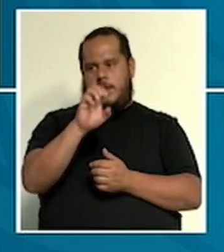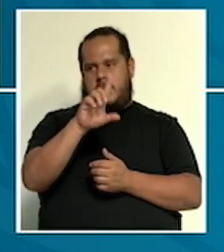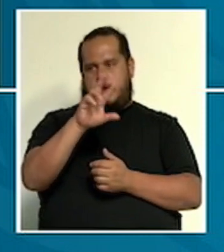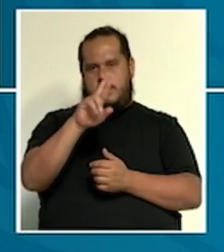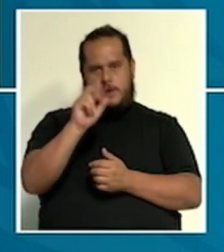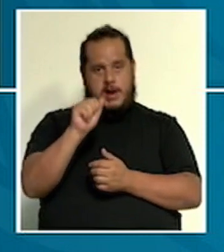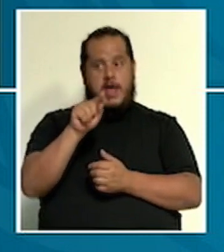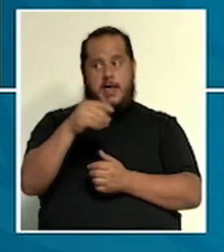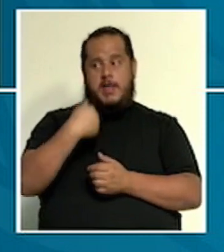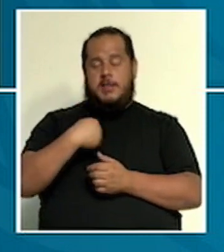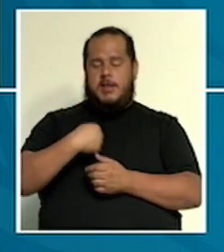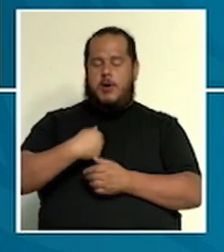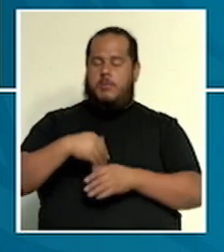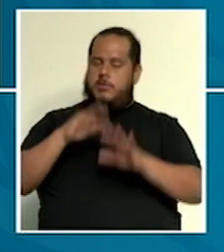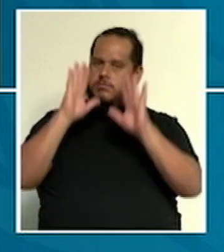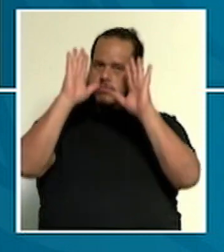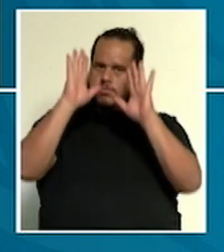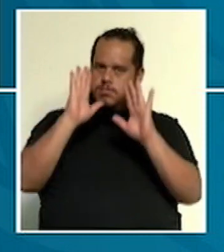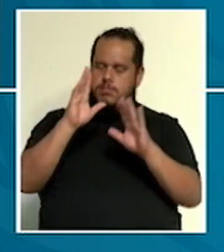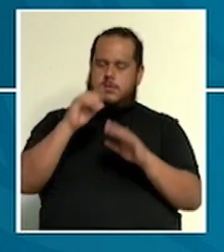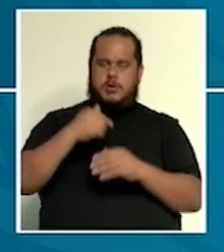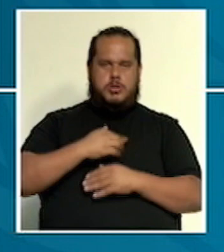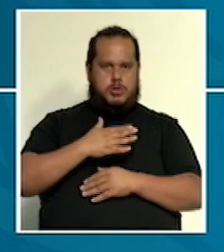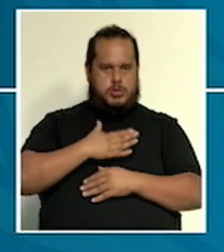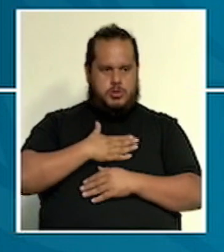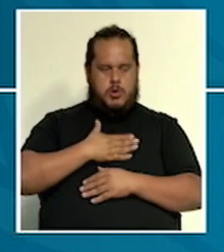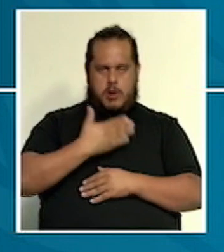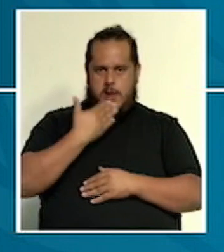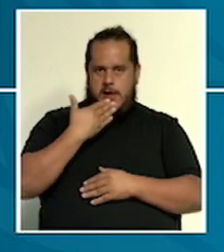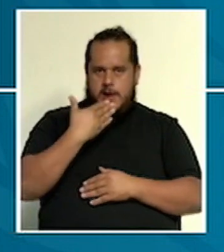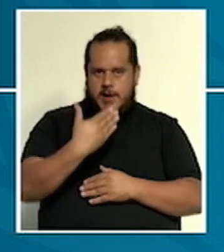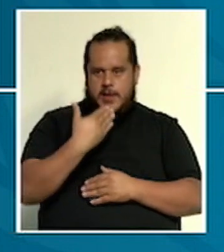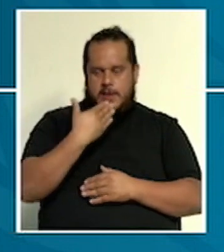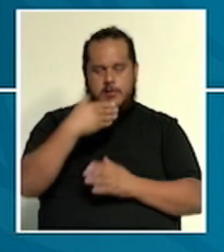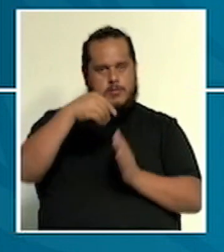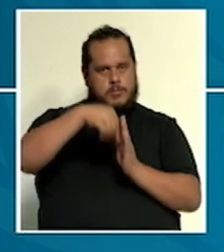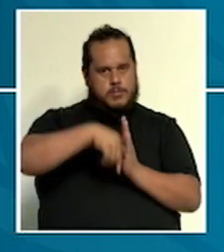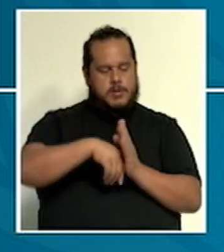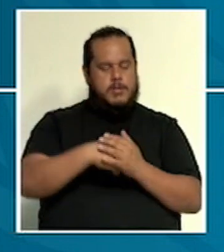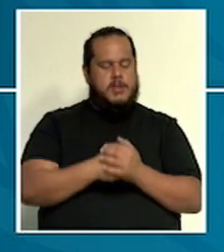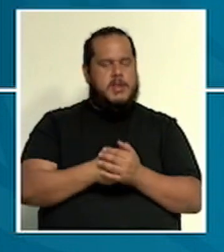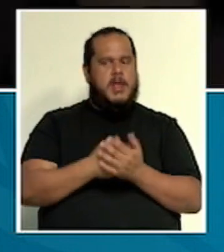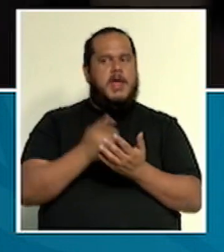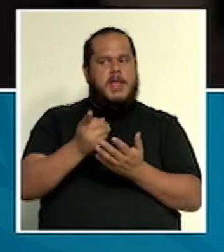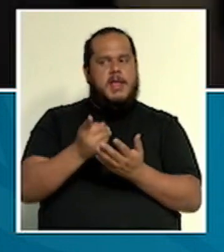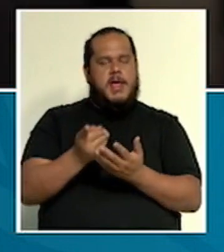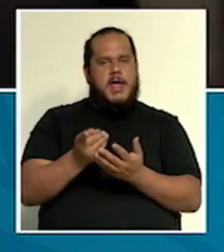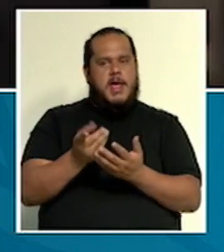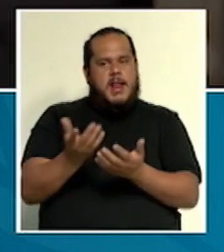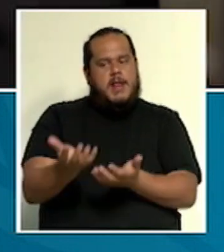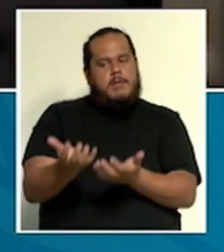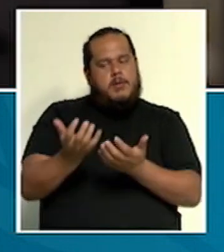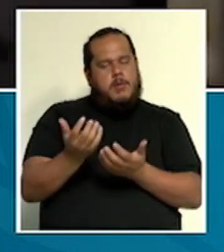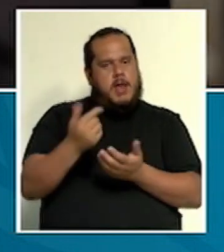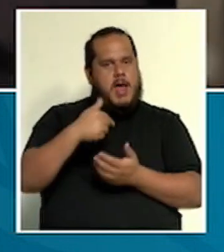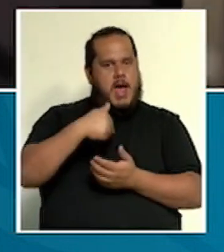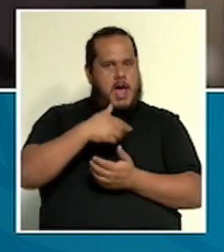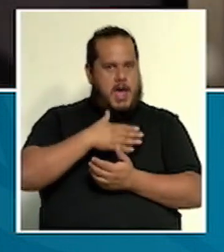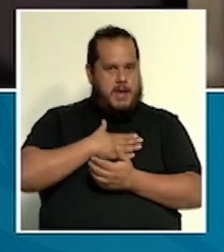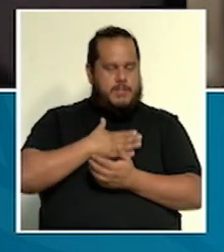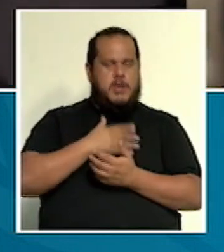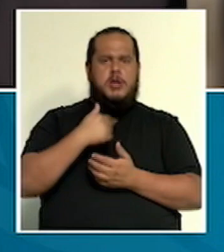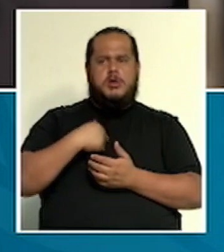y espléndido, al que le agradezco profundamente la acogida, siendo yo una